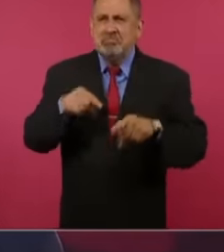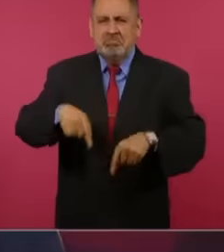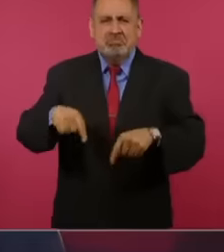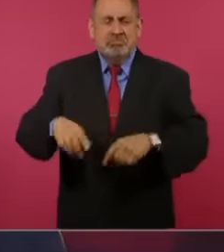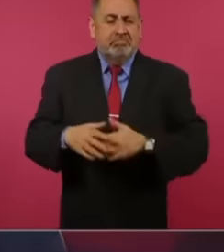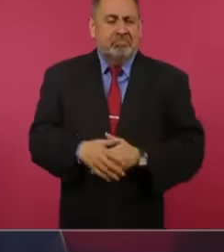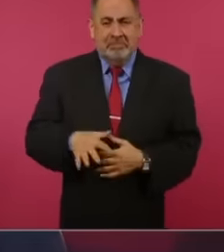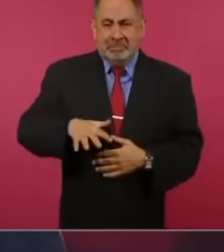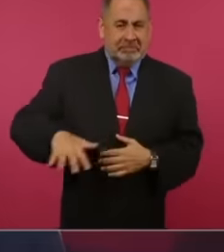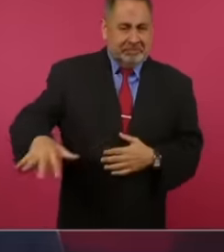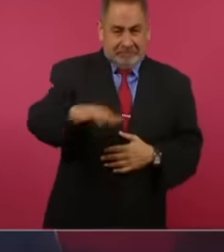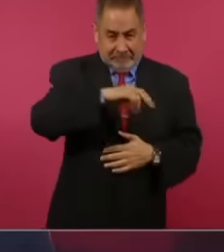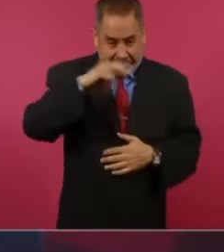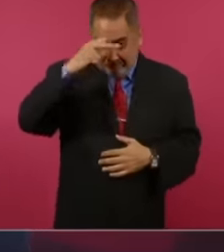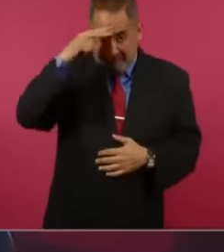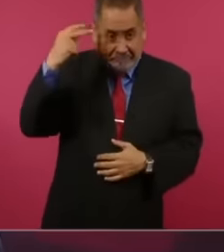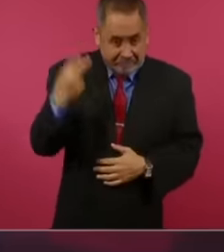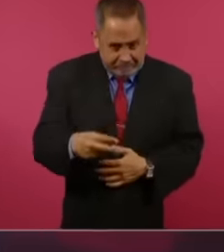El pueblo mexicano.